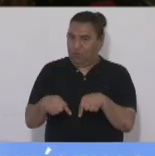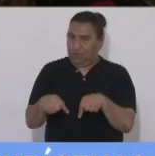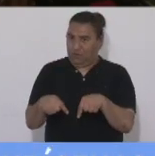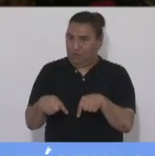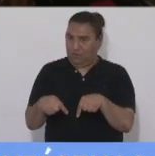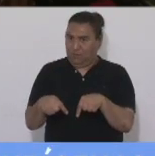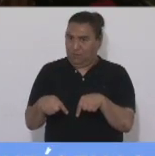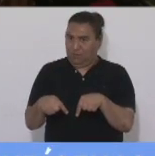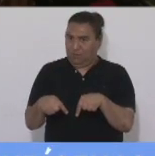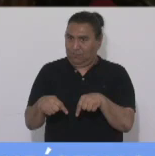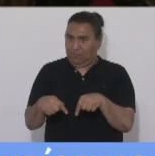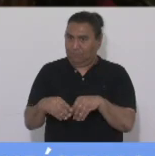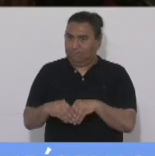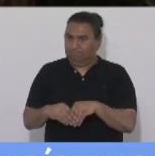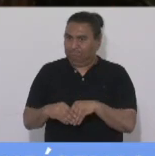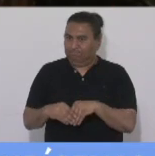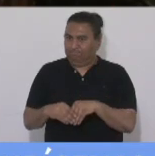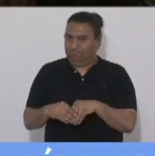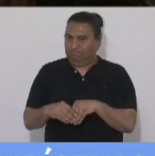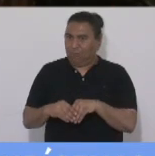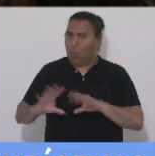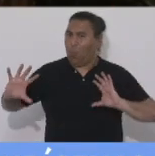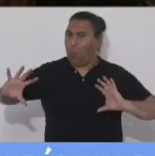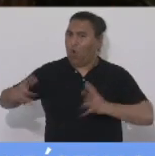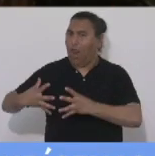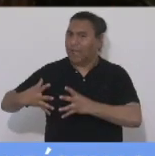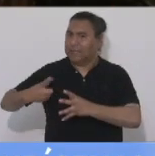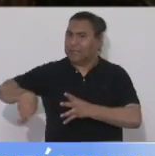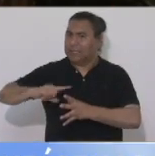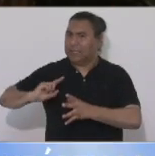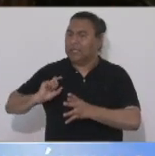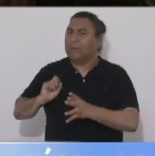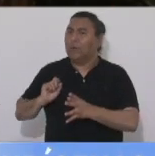de un colectivo de